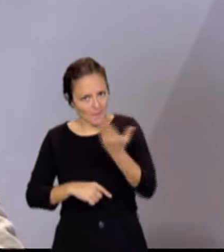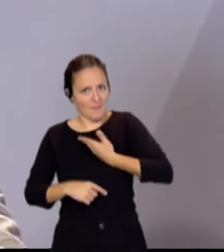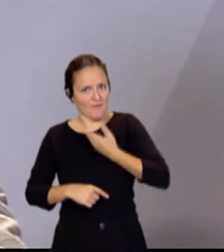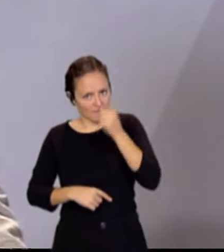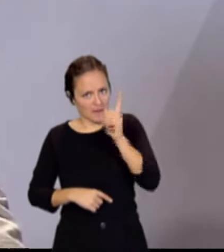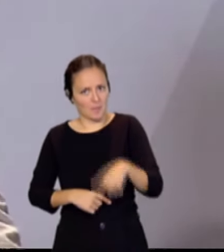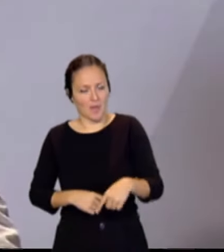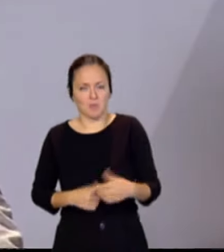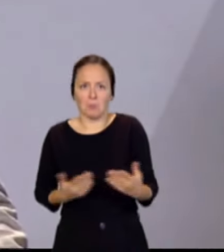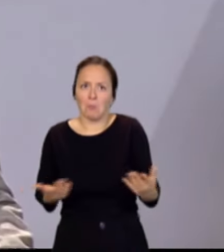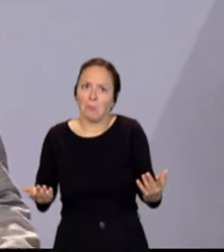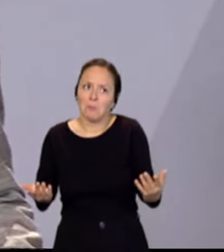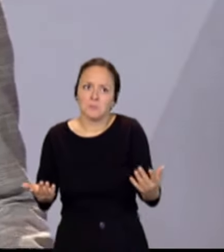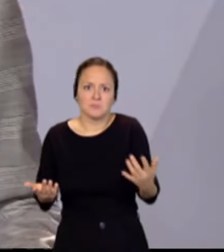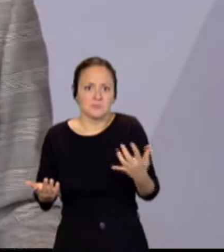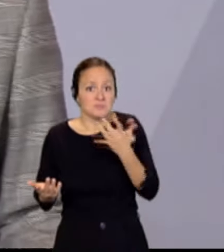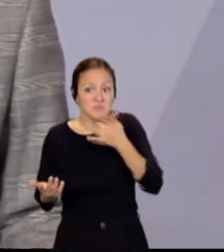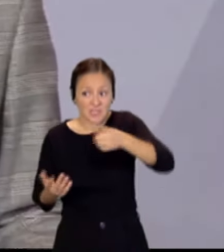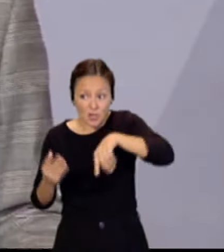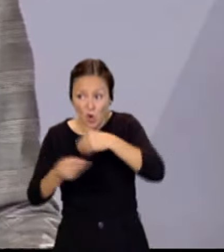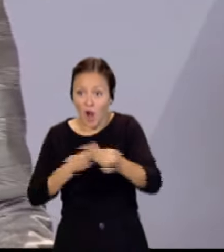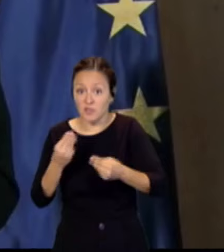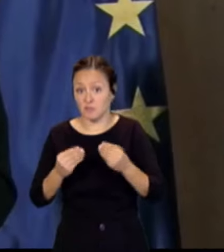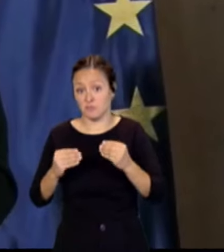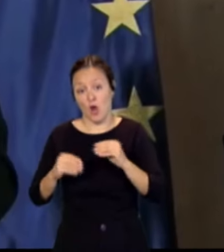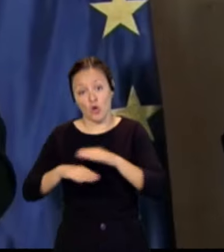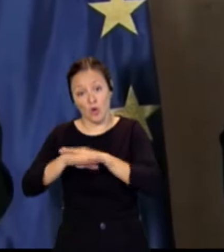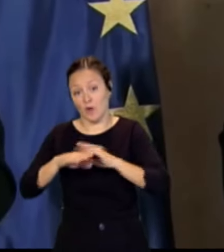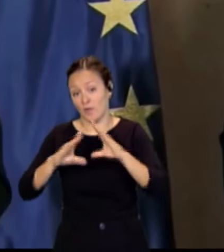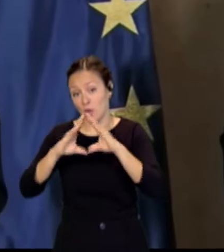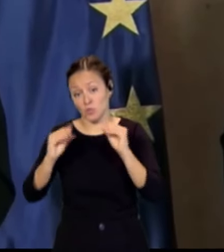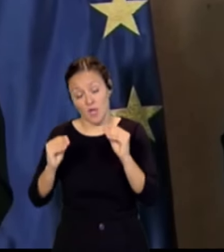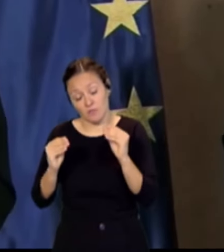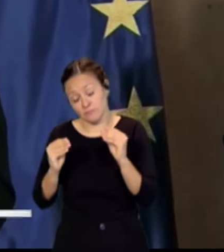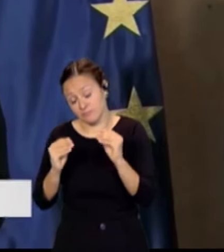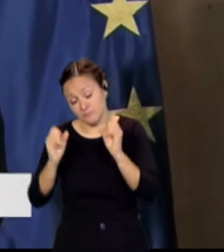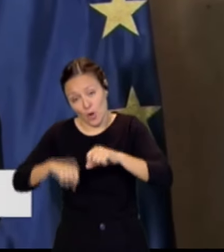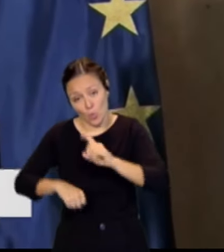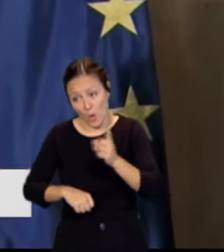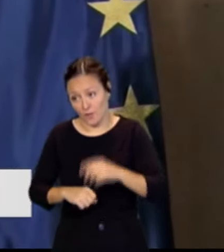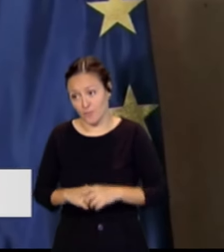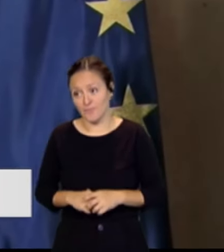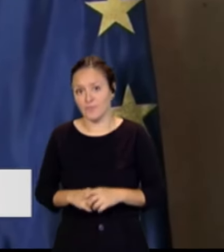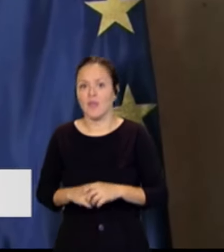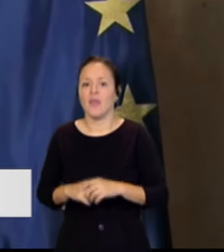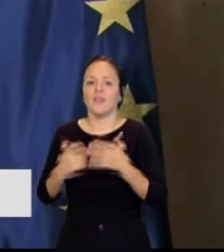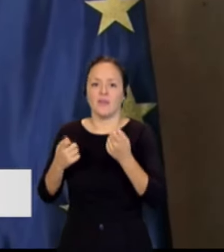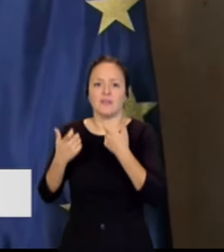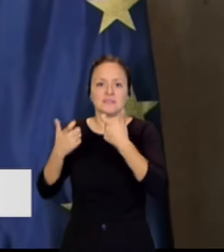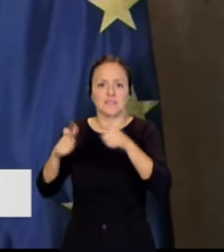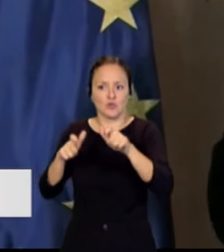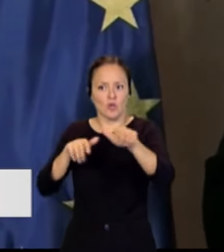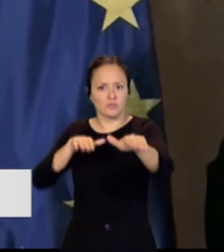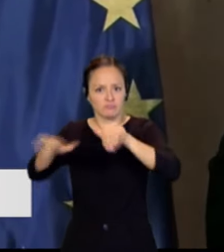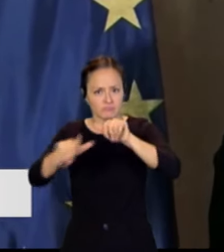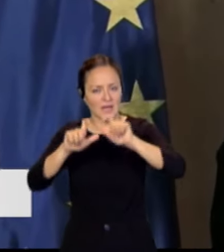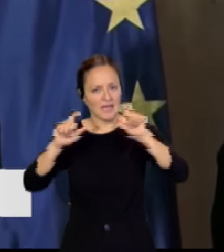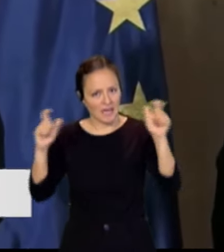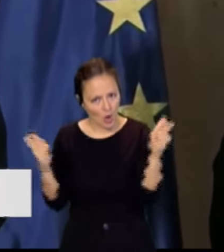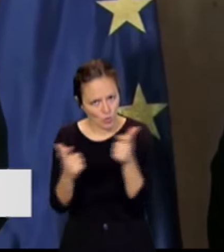resto pues conocen la opinión de la junta de Andalucía convocar los órganos historiales convenientes y tener una